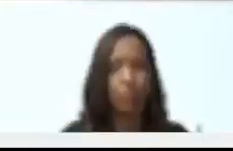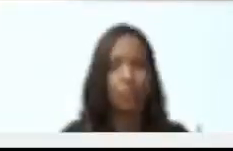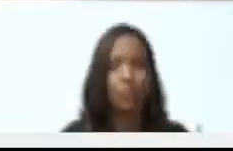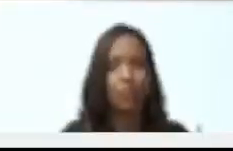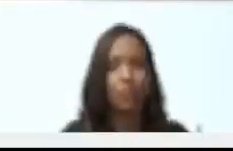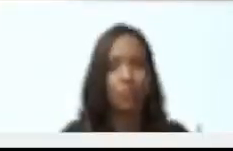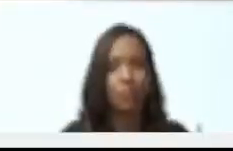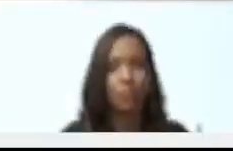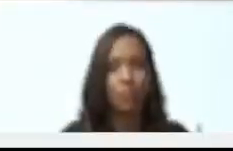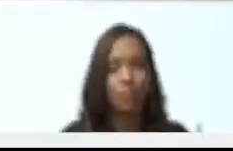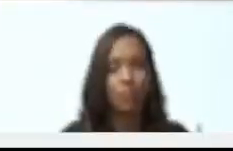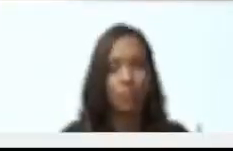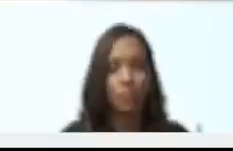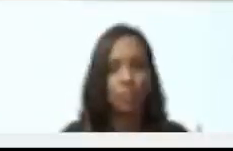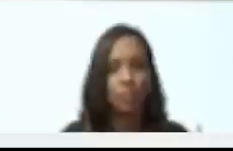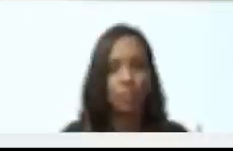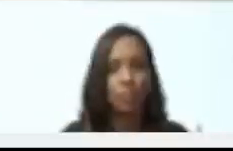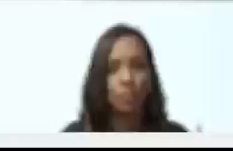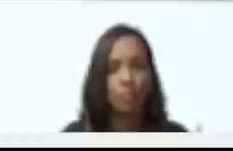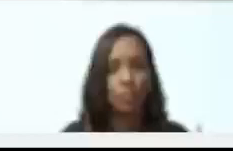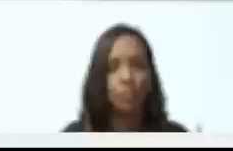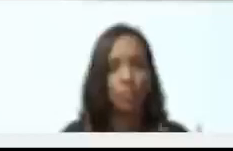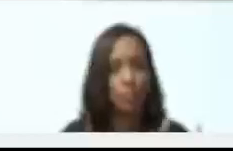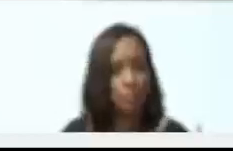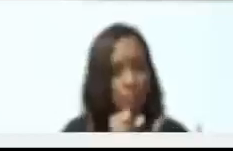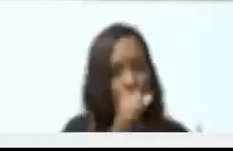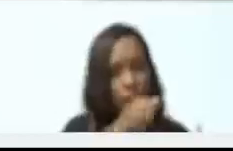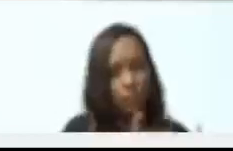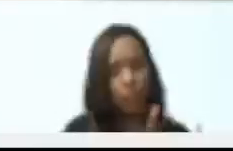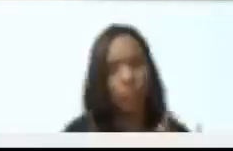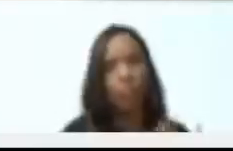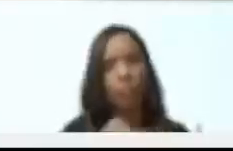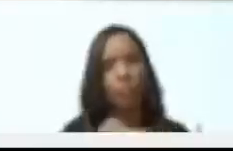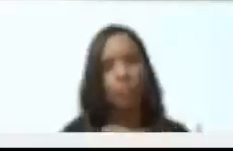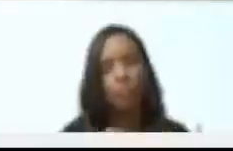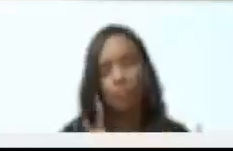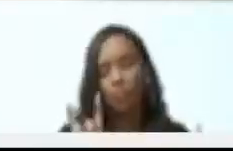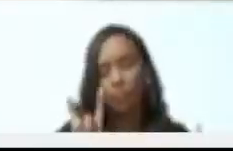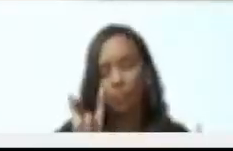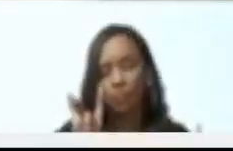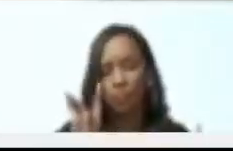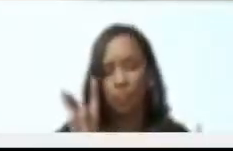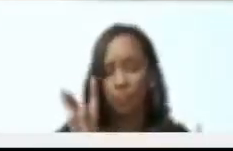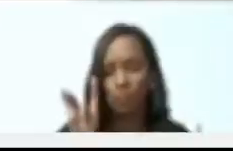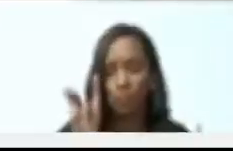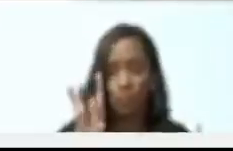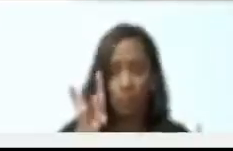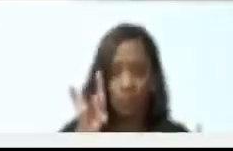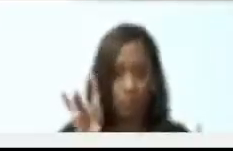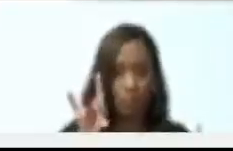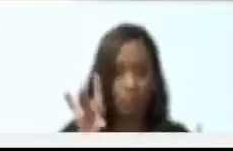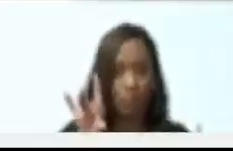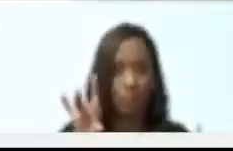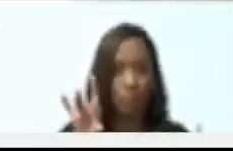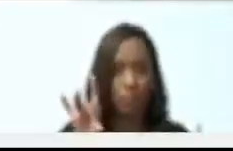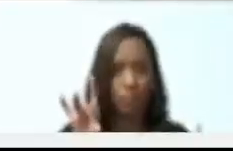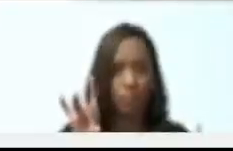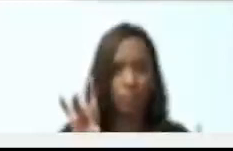la estructura 8, tal y como habíamos acordado. Y